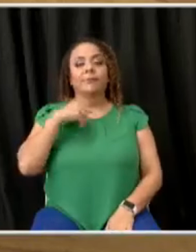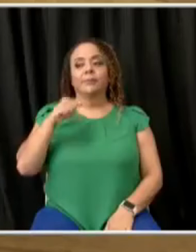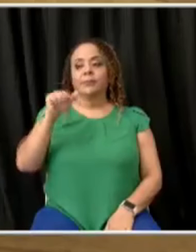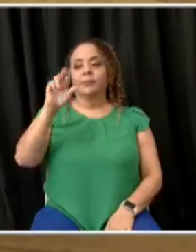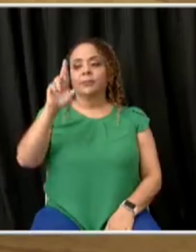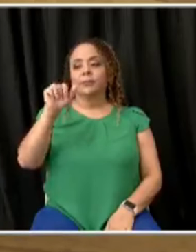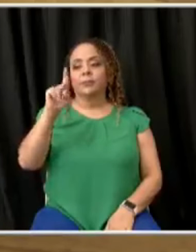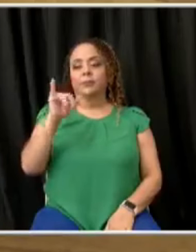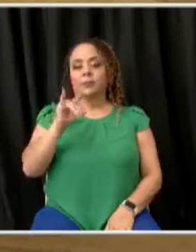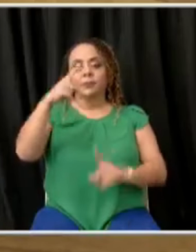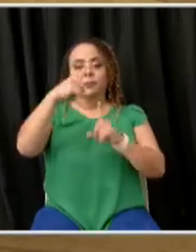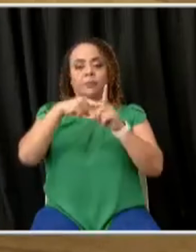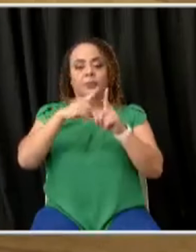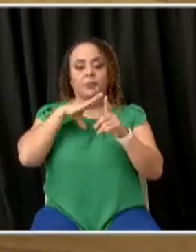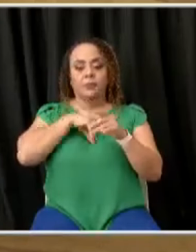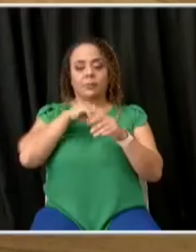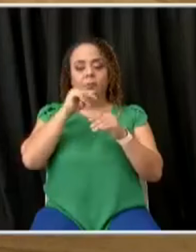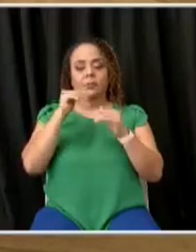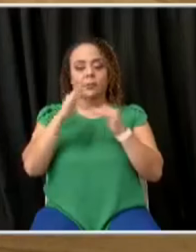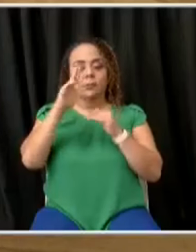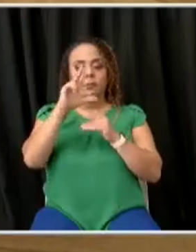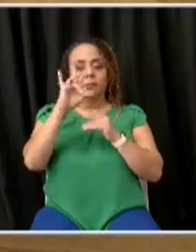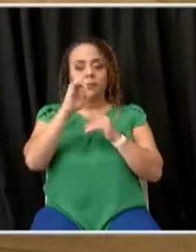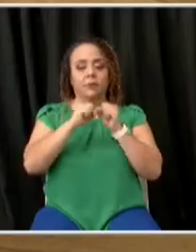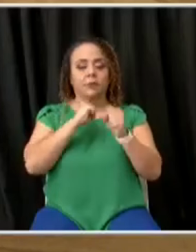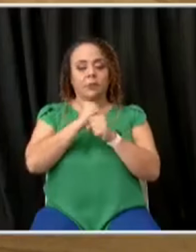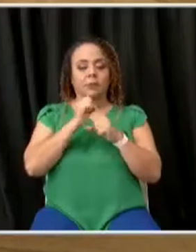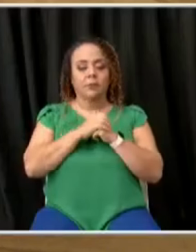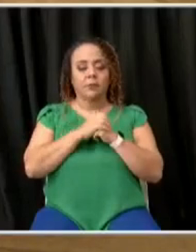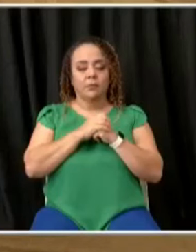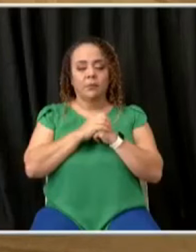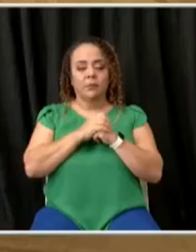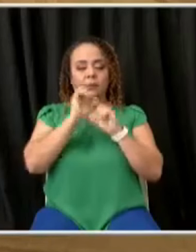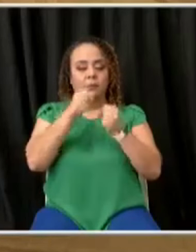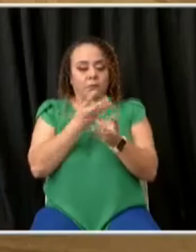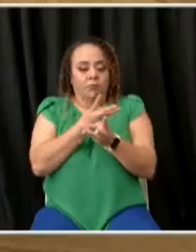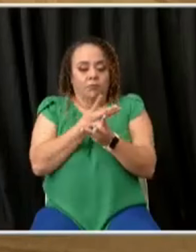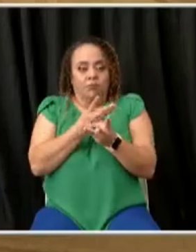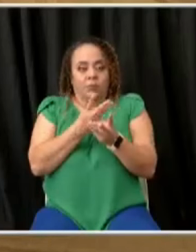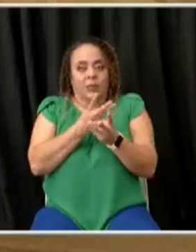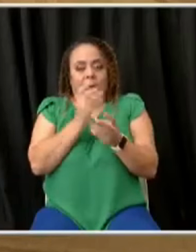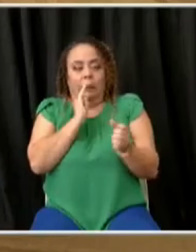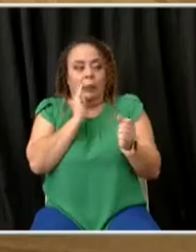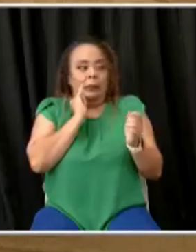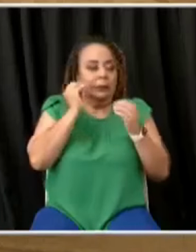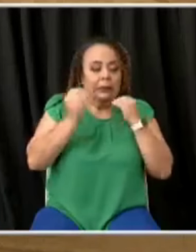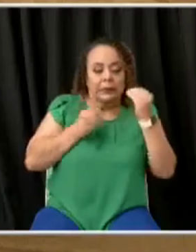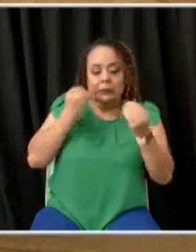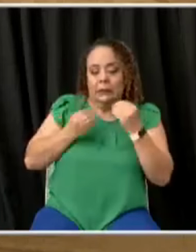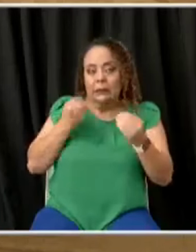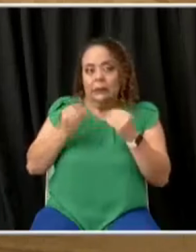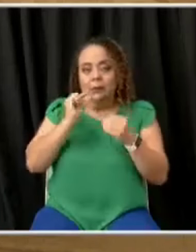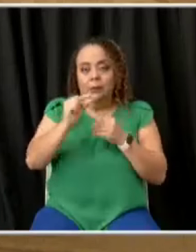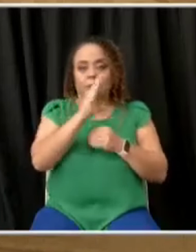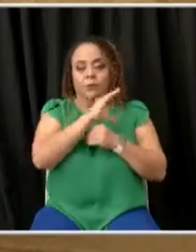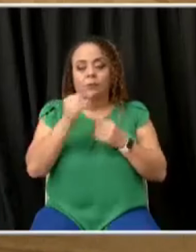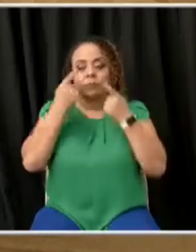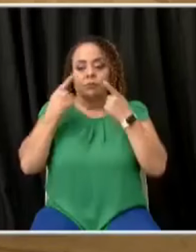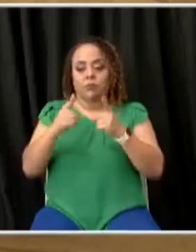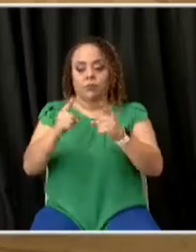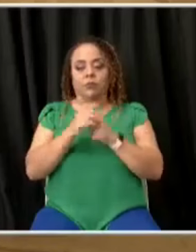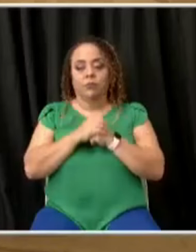temperatura interna no debe exceder los 38 grados. ¿Nos puede explicar un poco al respecto y de las consecuencias